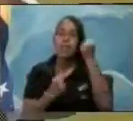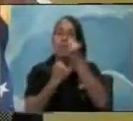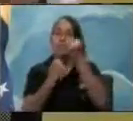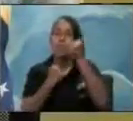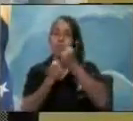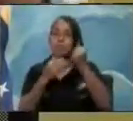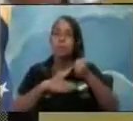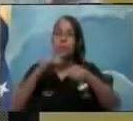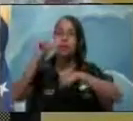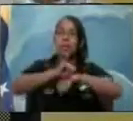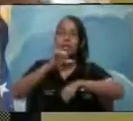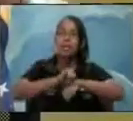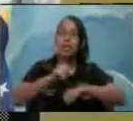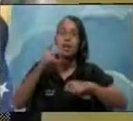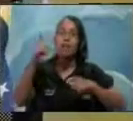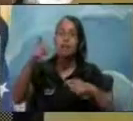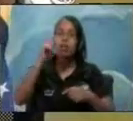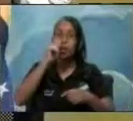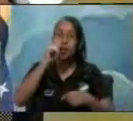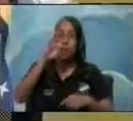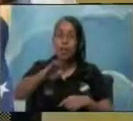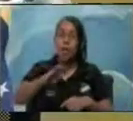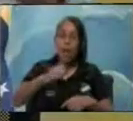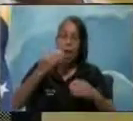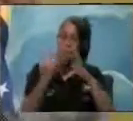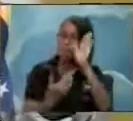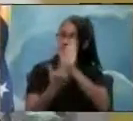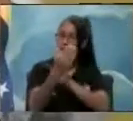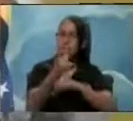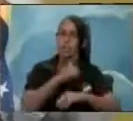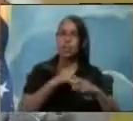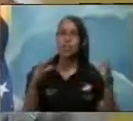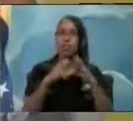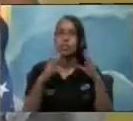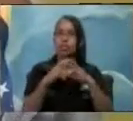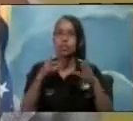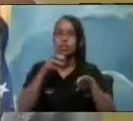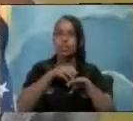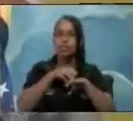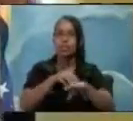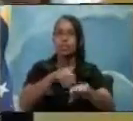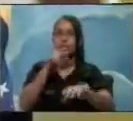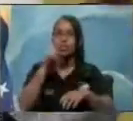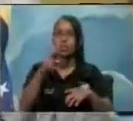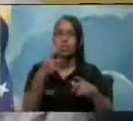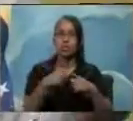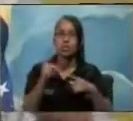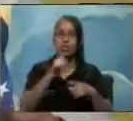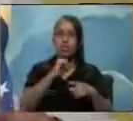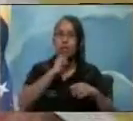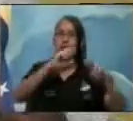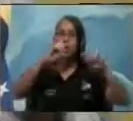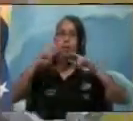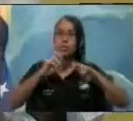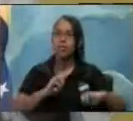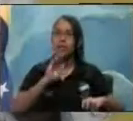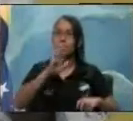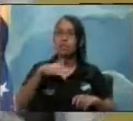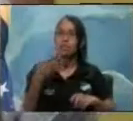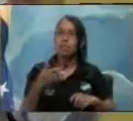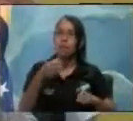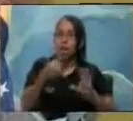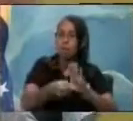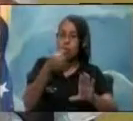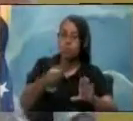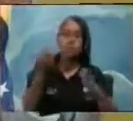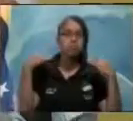edificaré mi iglesia. Pedro estaba al frente de la congregación, pero no era el administrador, así que la bolsita de